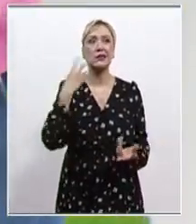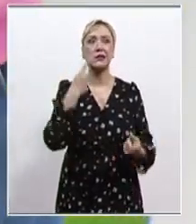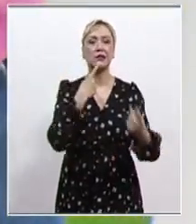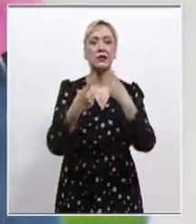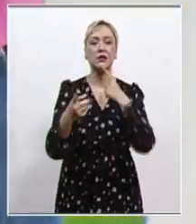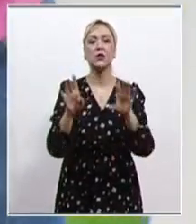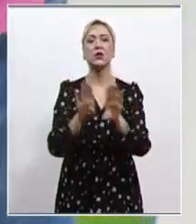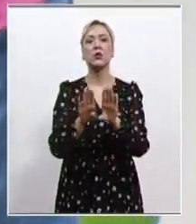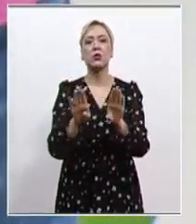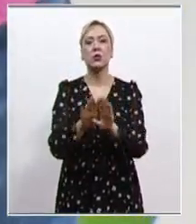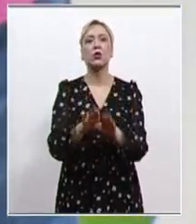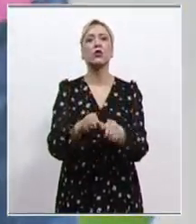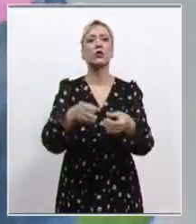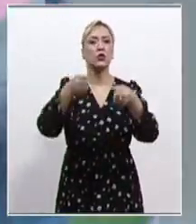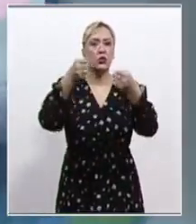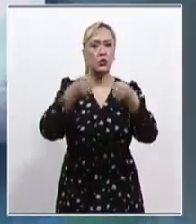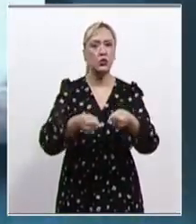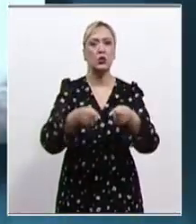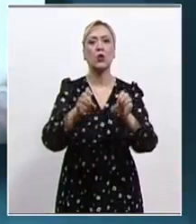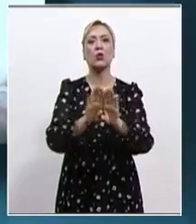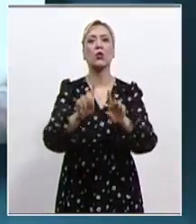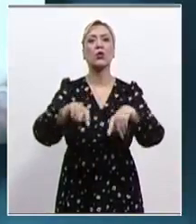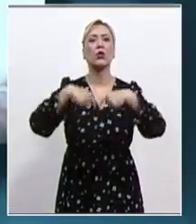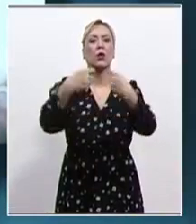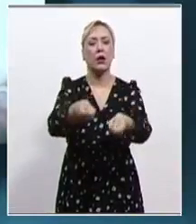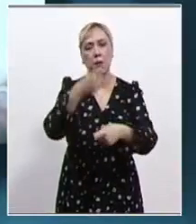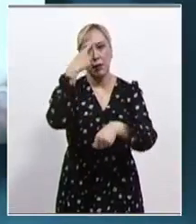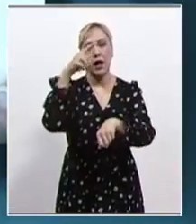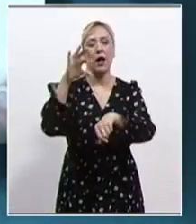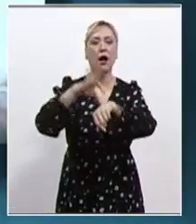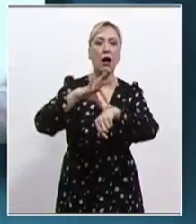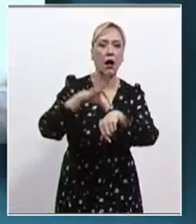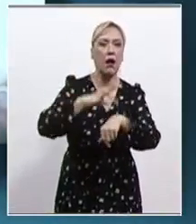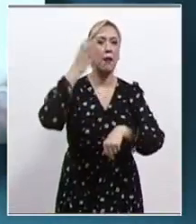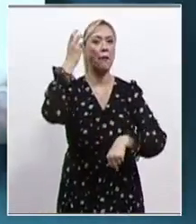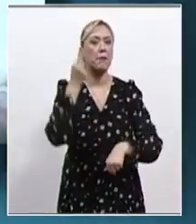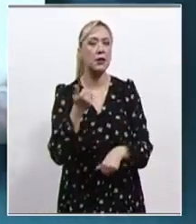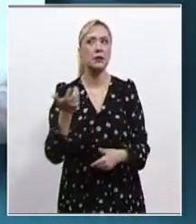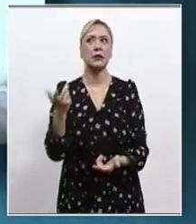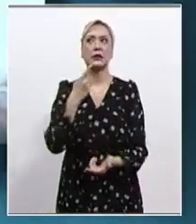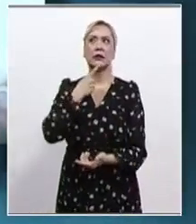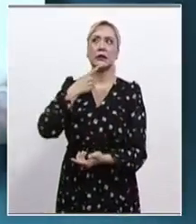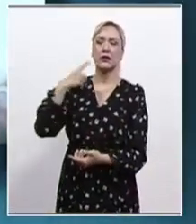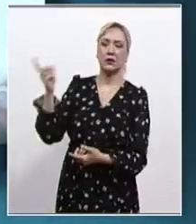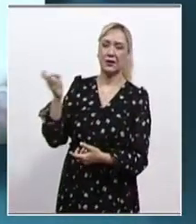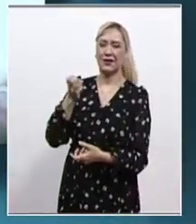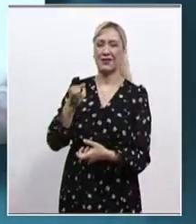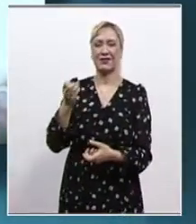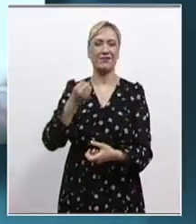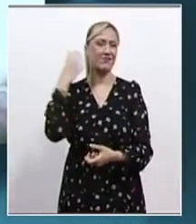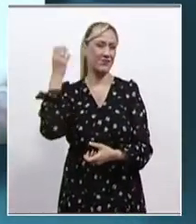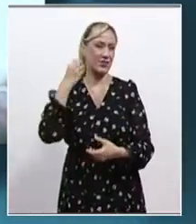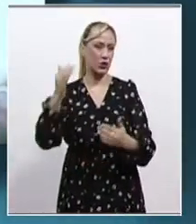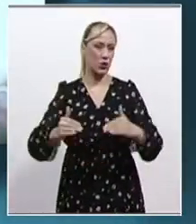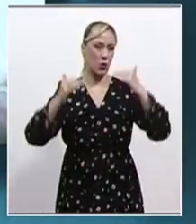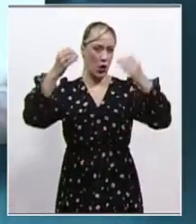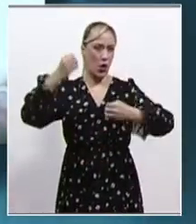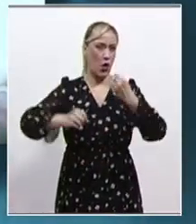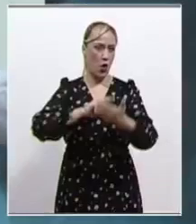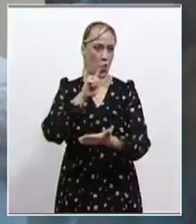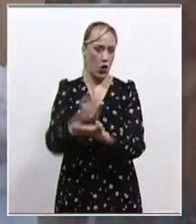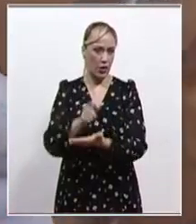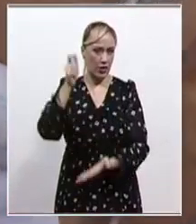social y cargas de cuidado, organizado por el Centro de Estudios Constitucionales de la Suprema Corte y difundido por las Casas de la